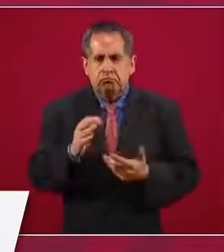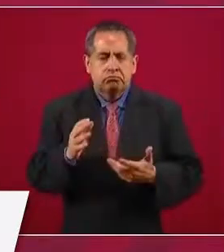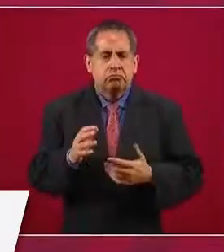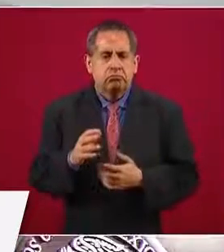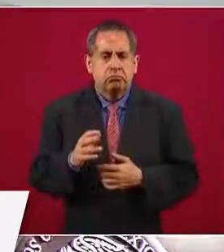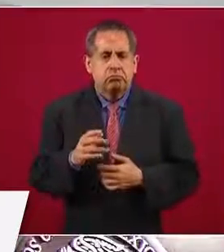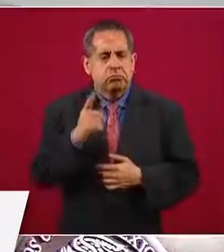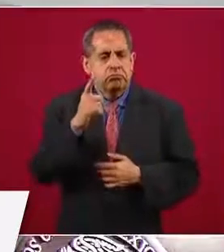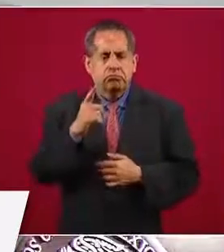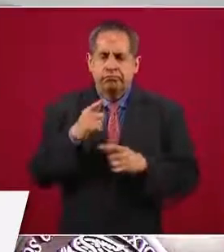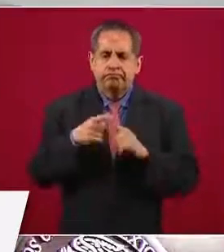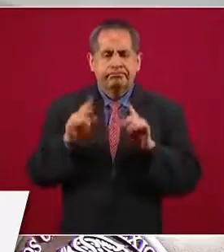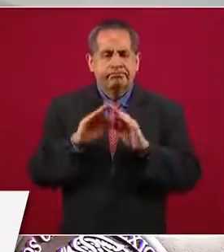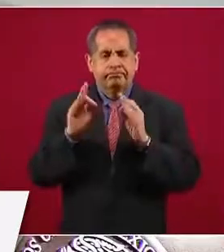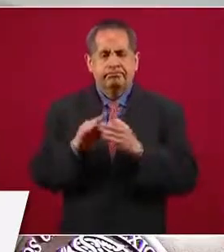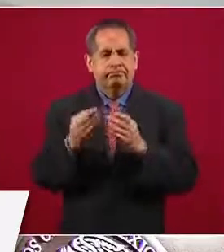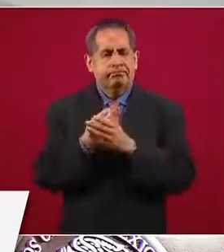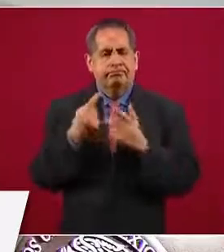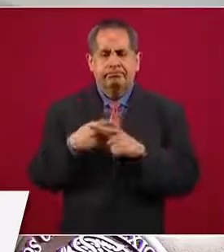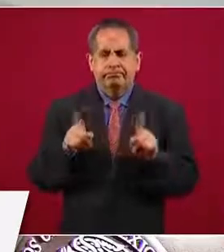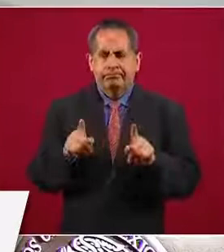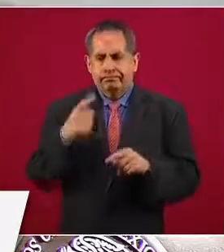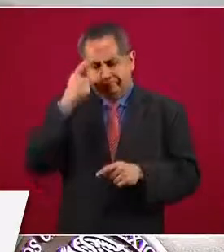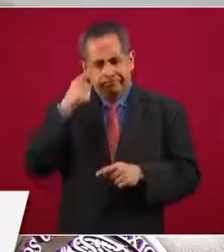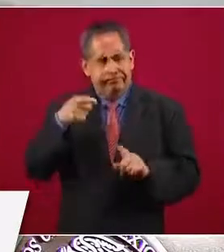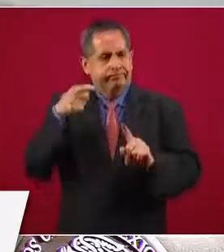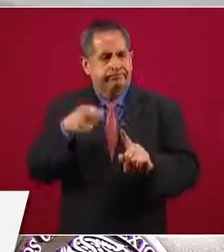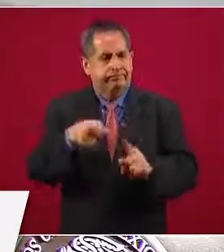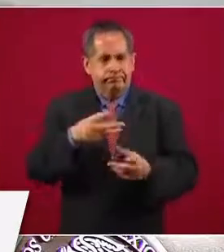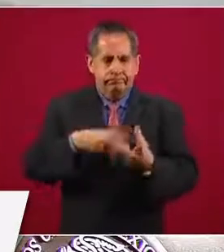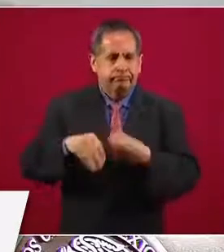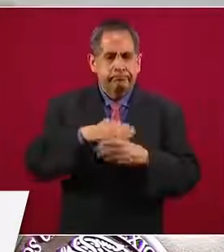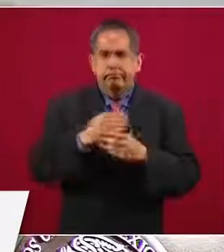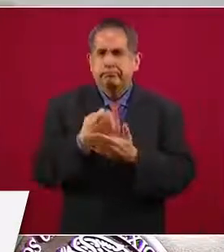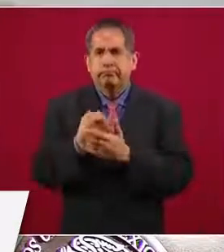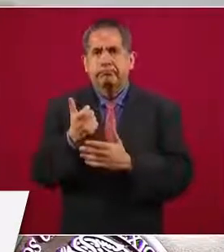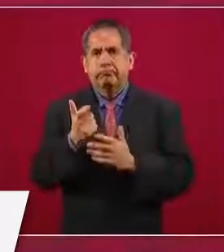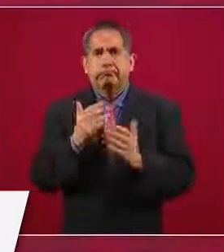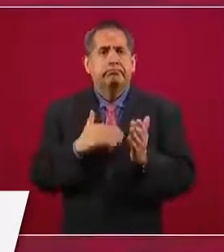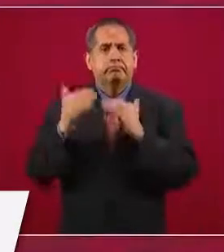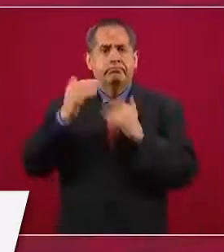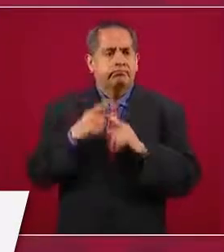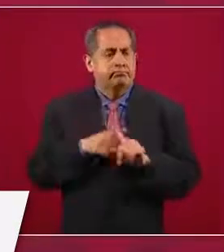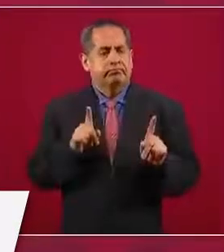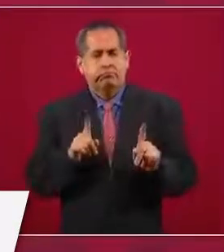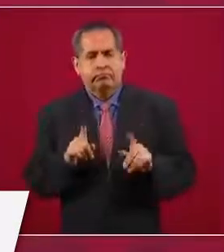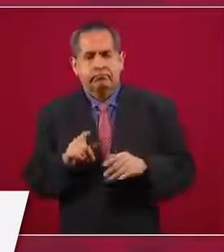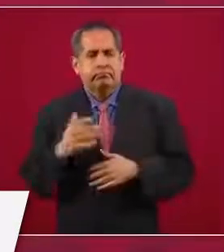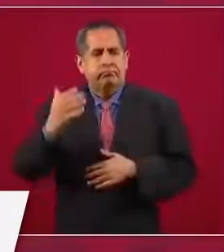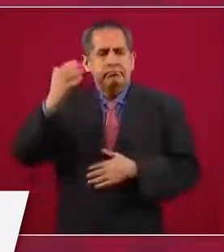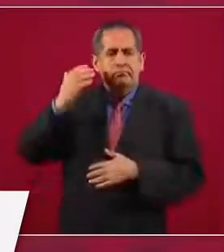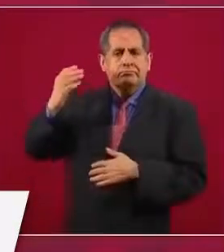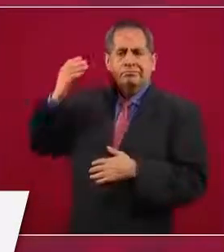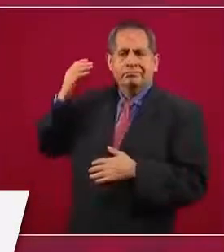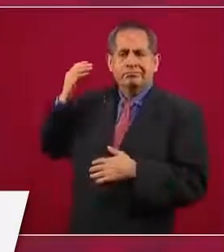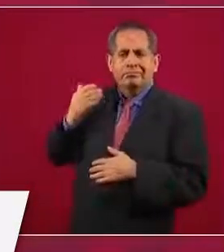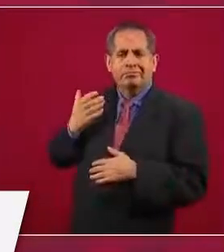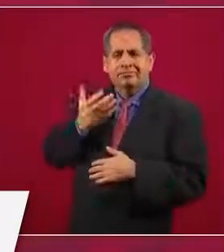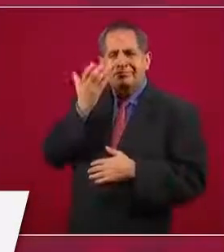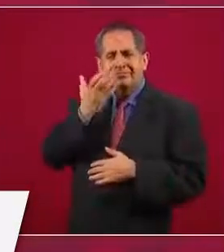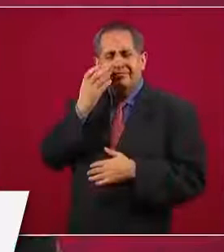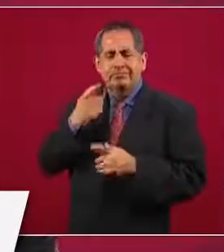un método distinto para la recuperación económica' distinto de lo que se hacía